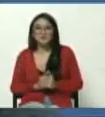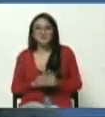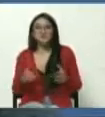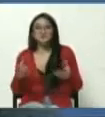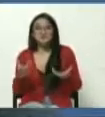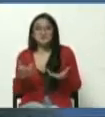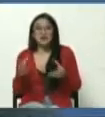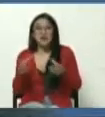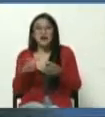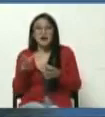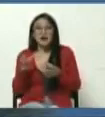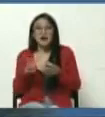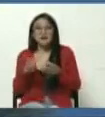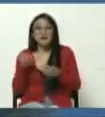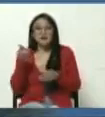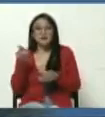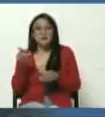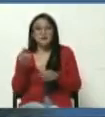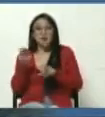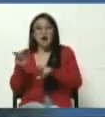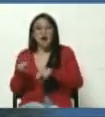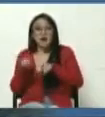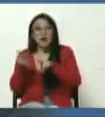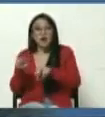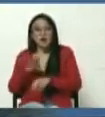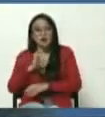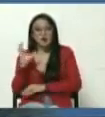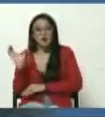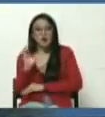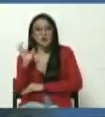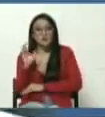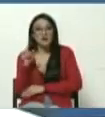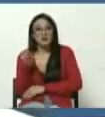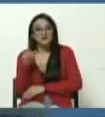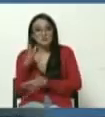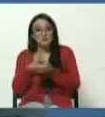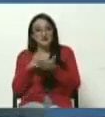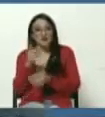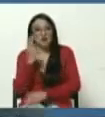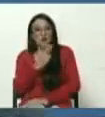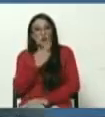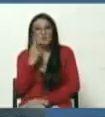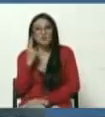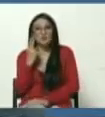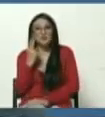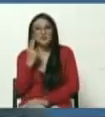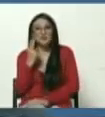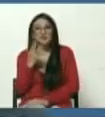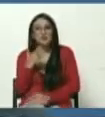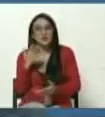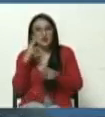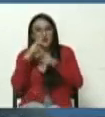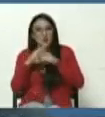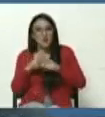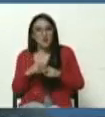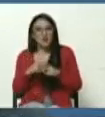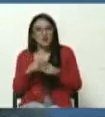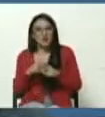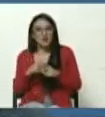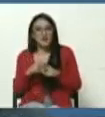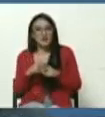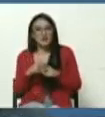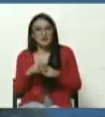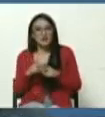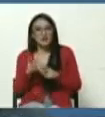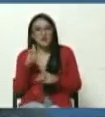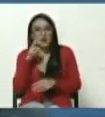agrícola colombiano. Y es parte del compromiso que queremos honrar con